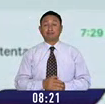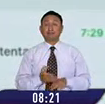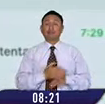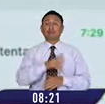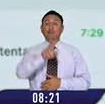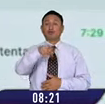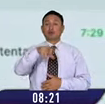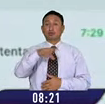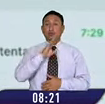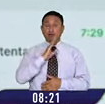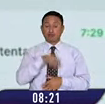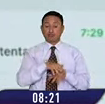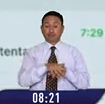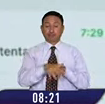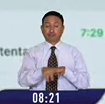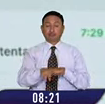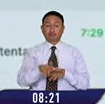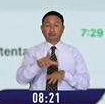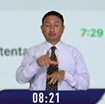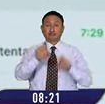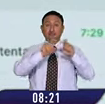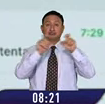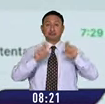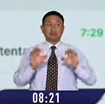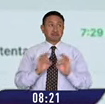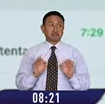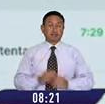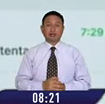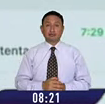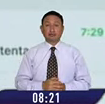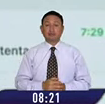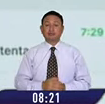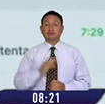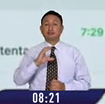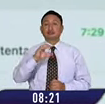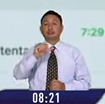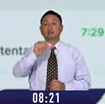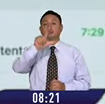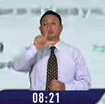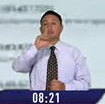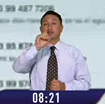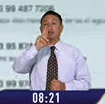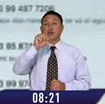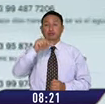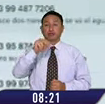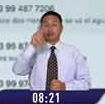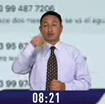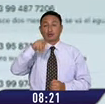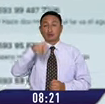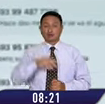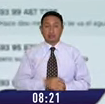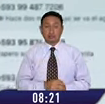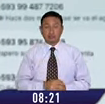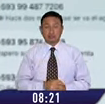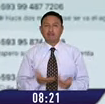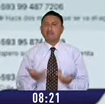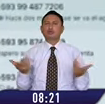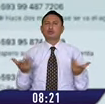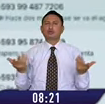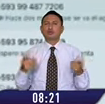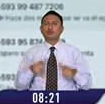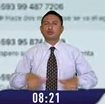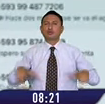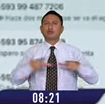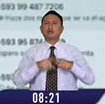agua. No hace caso a la empresa Agua Potable. Esto es Fernando Calderón. 2 meses, ojalá no nos pone dónde. Pondrá el sitio